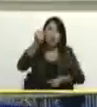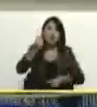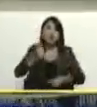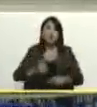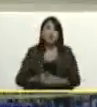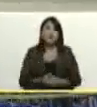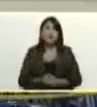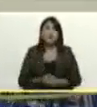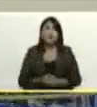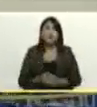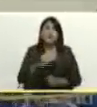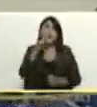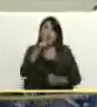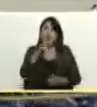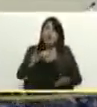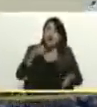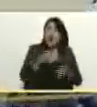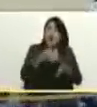Golpe de Estado